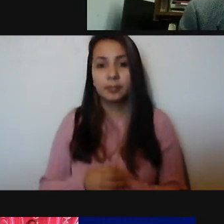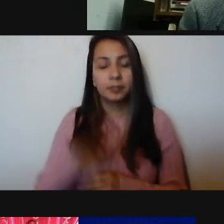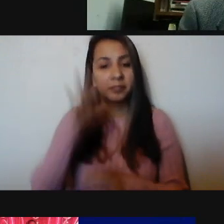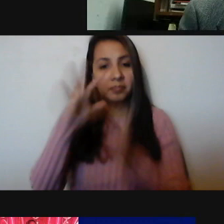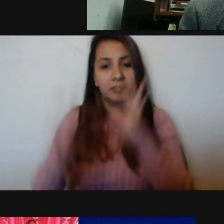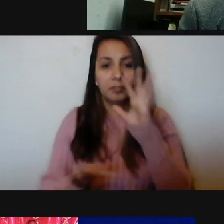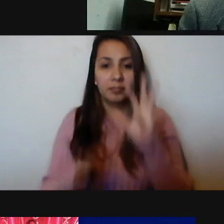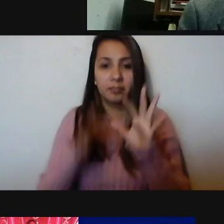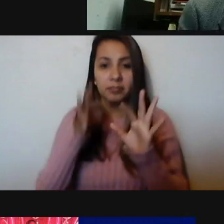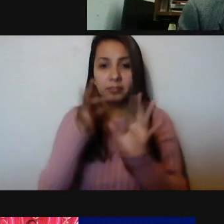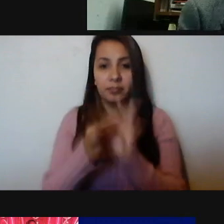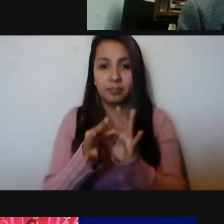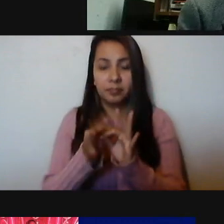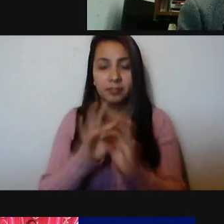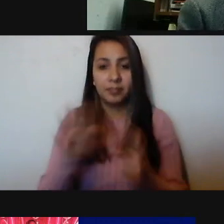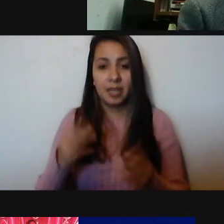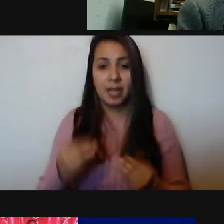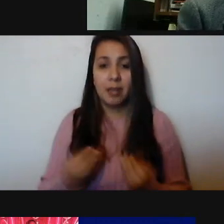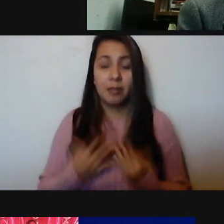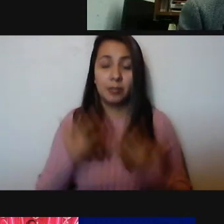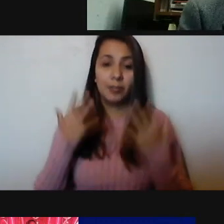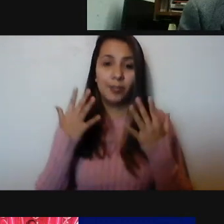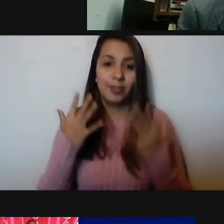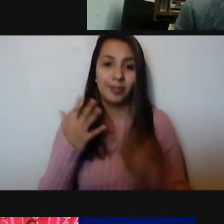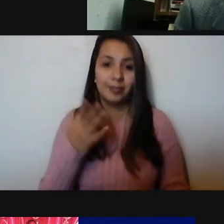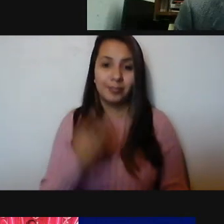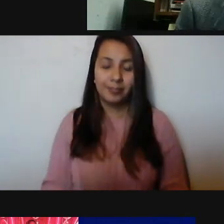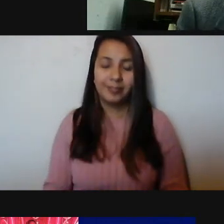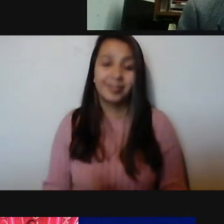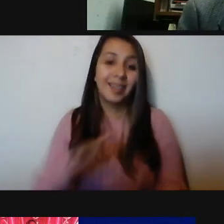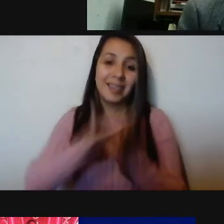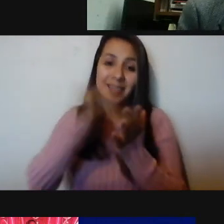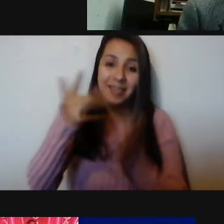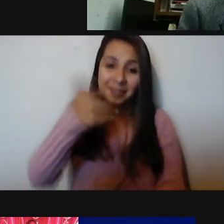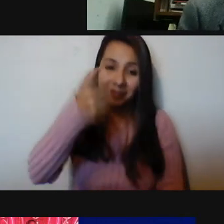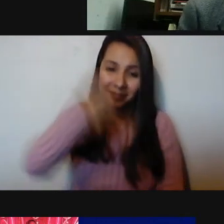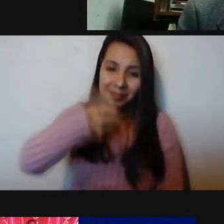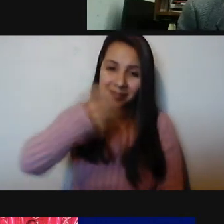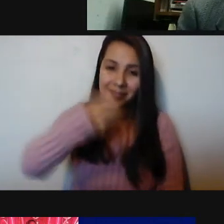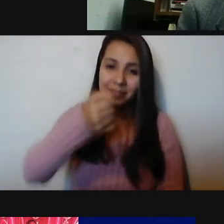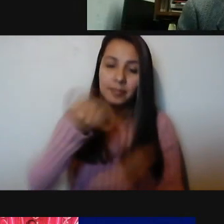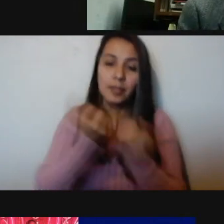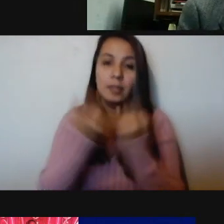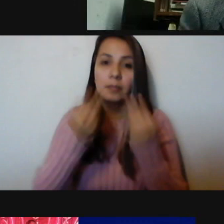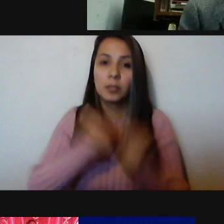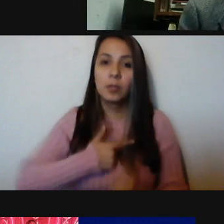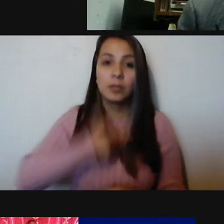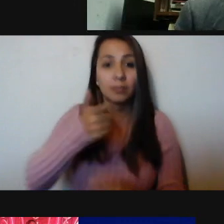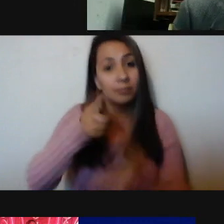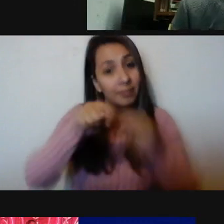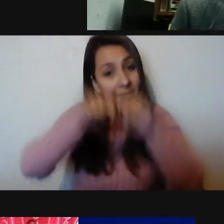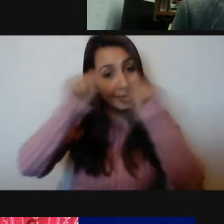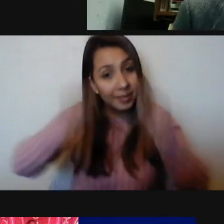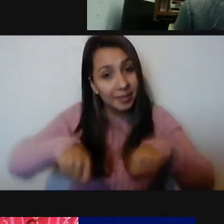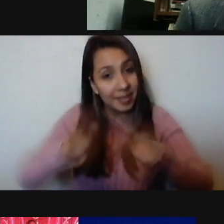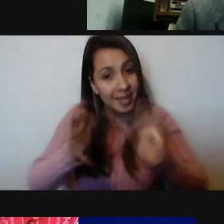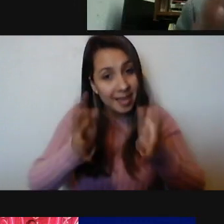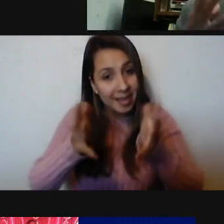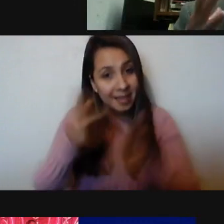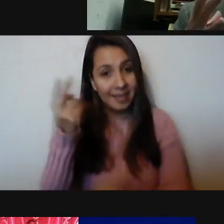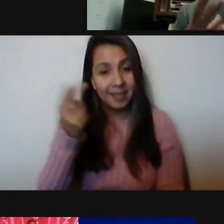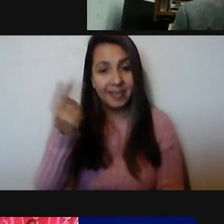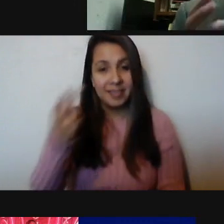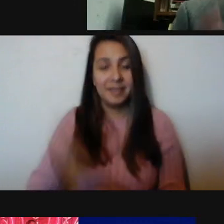charla. Perfecto. Misión cumplida, si alguien se emociona, ¿no? Gracias, gracias, Cari, y es un gusto